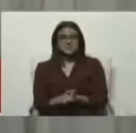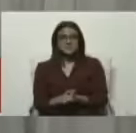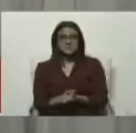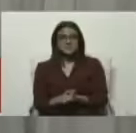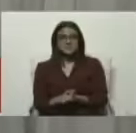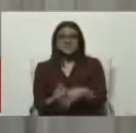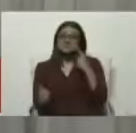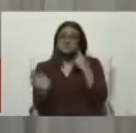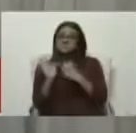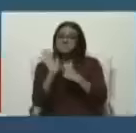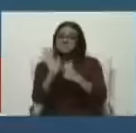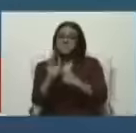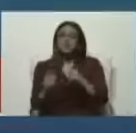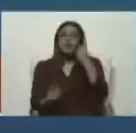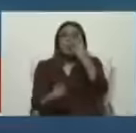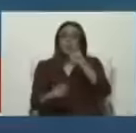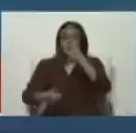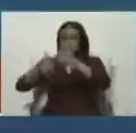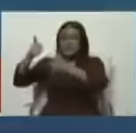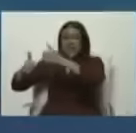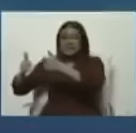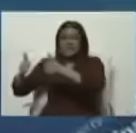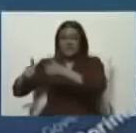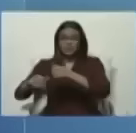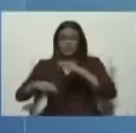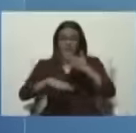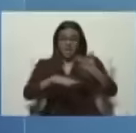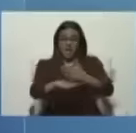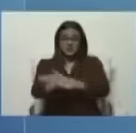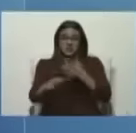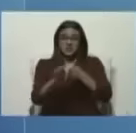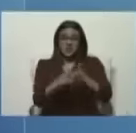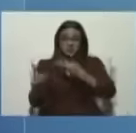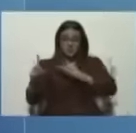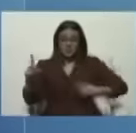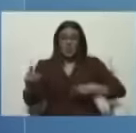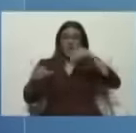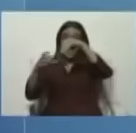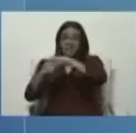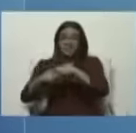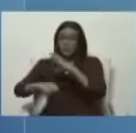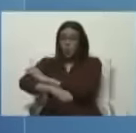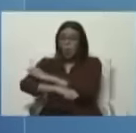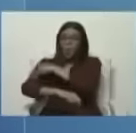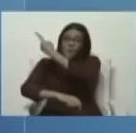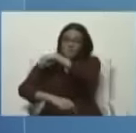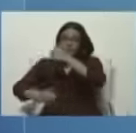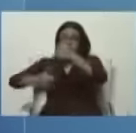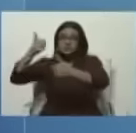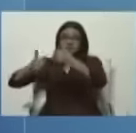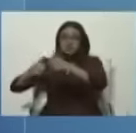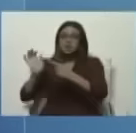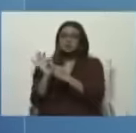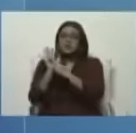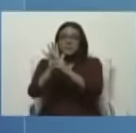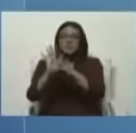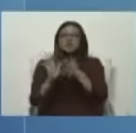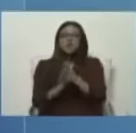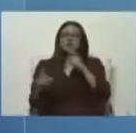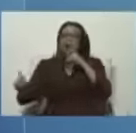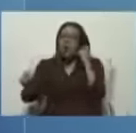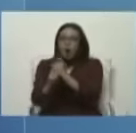uno de los 10 candidatos, el que representa a la extrema derecha en Venezuela, el que representa la violencia, el que representa el